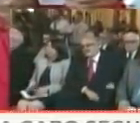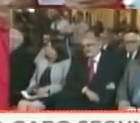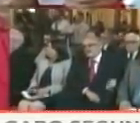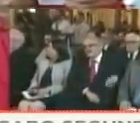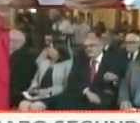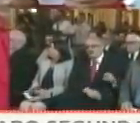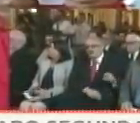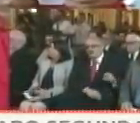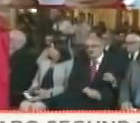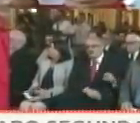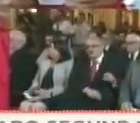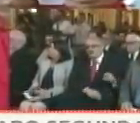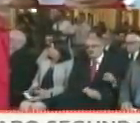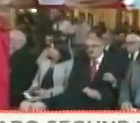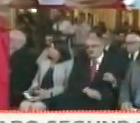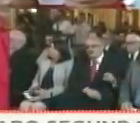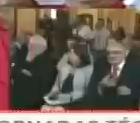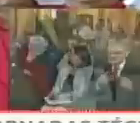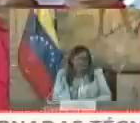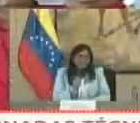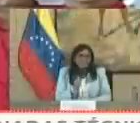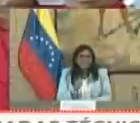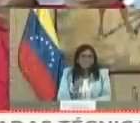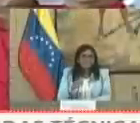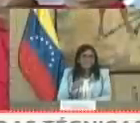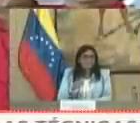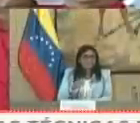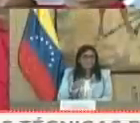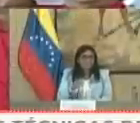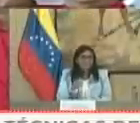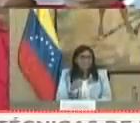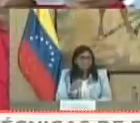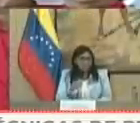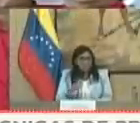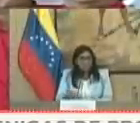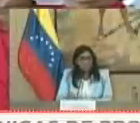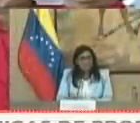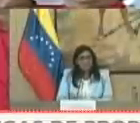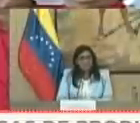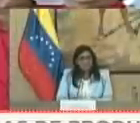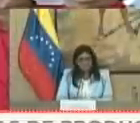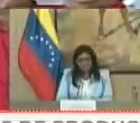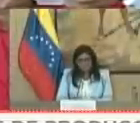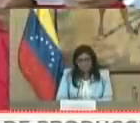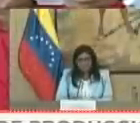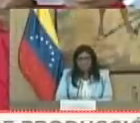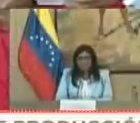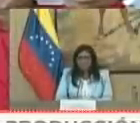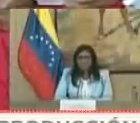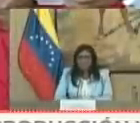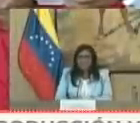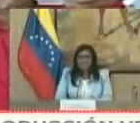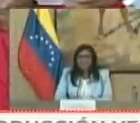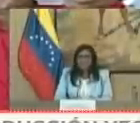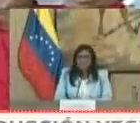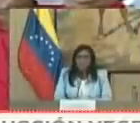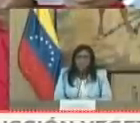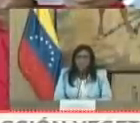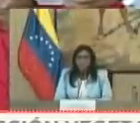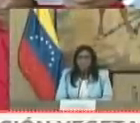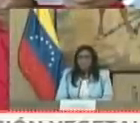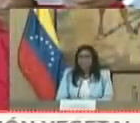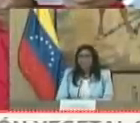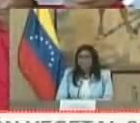la Casa Blanca, por radio, por prensa, por redes sociales, por todos lados. Donde